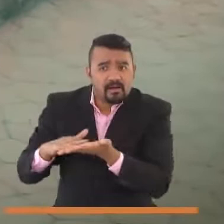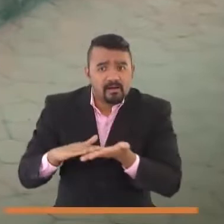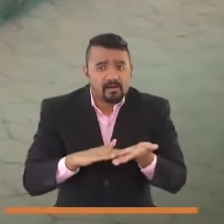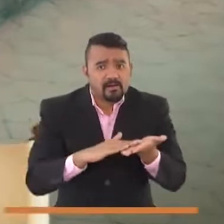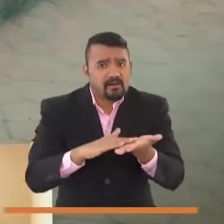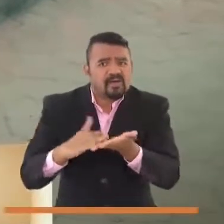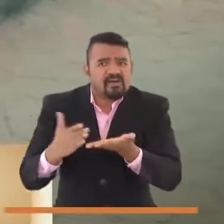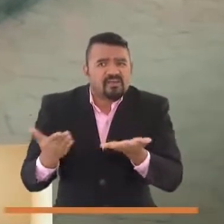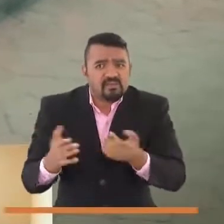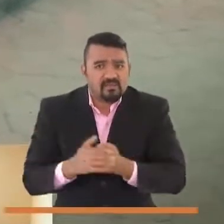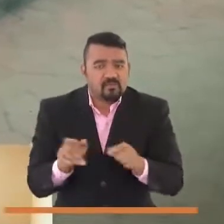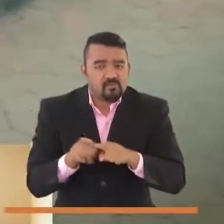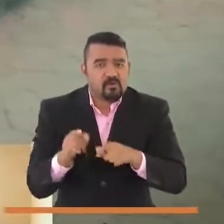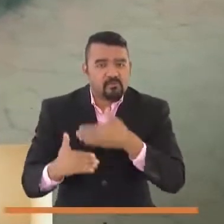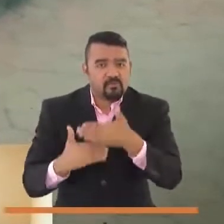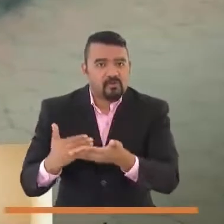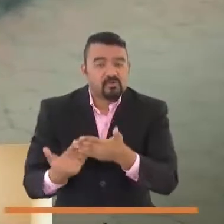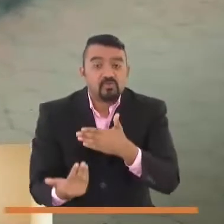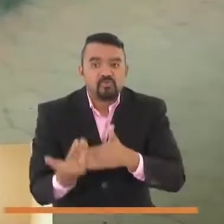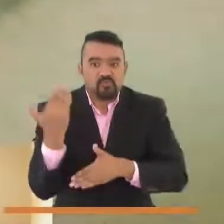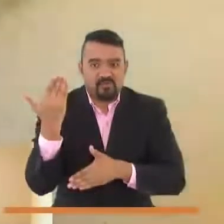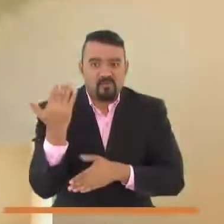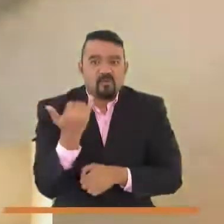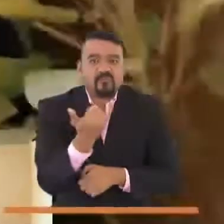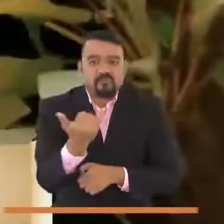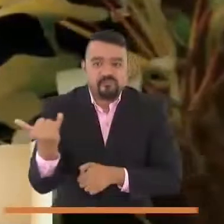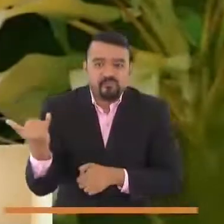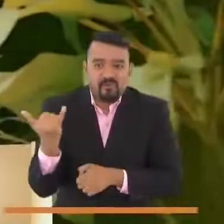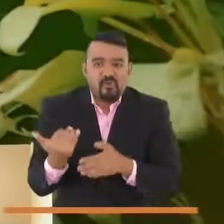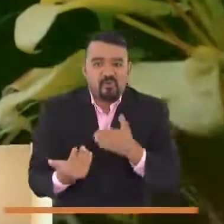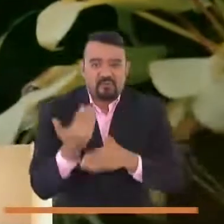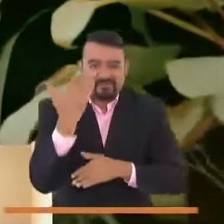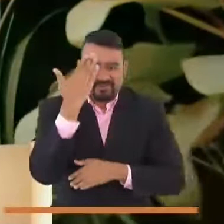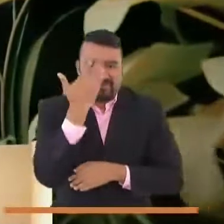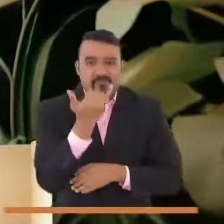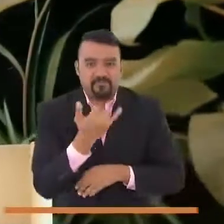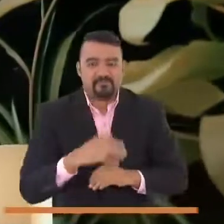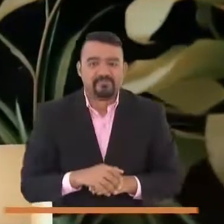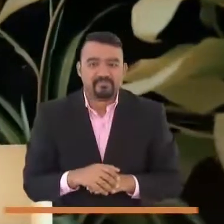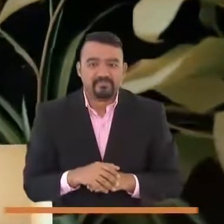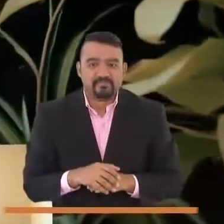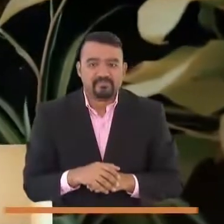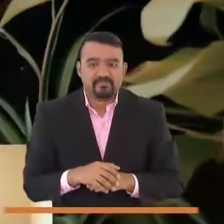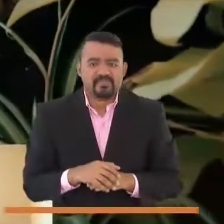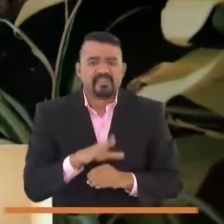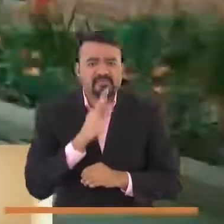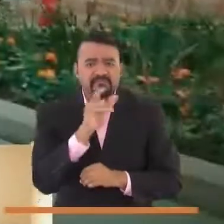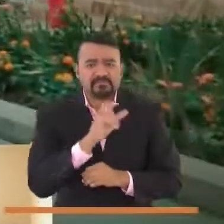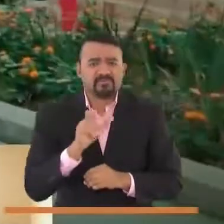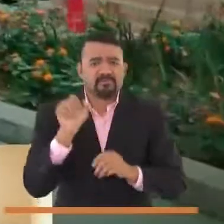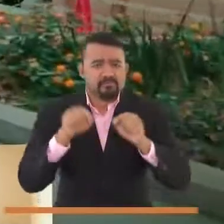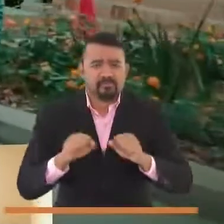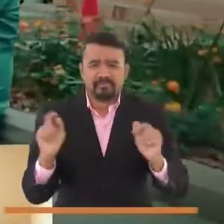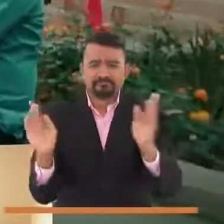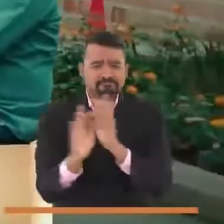pasaje peatonal se transformó y se actualizó para entregar mejores condiciones al transeúnte y al